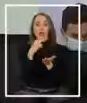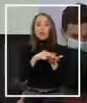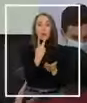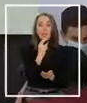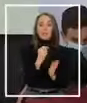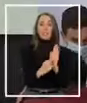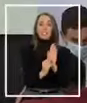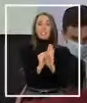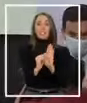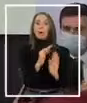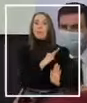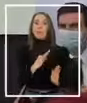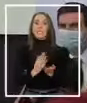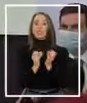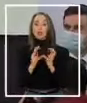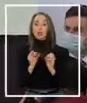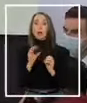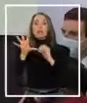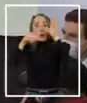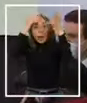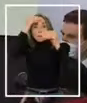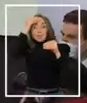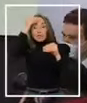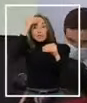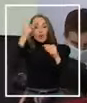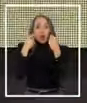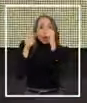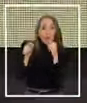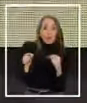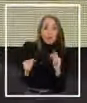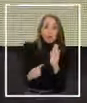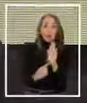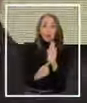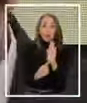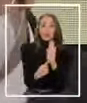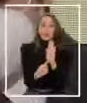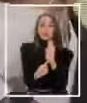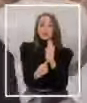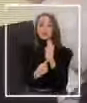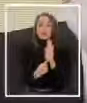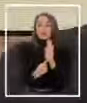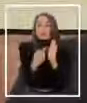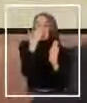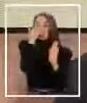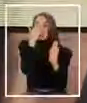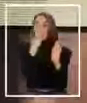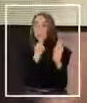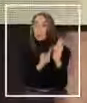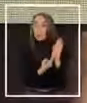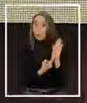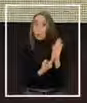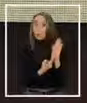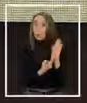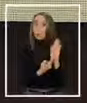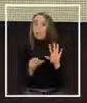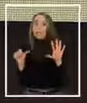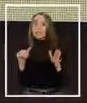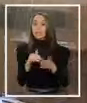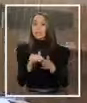2020 entregadas por el Ministerio de Educación hace un par de semanas revelaron un escenario alarmante. Preocupan también